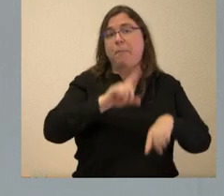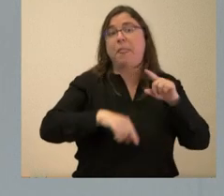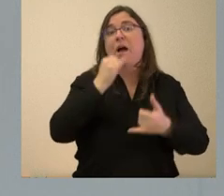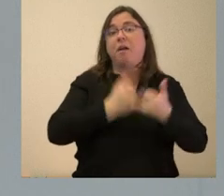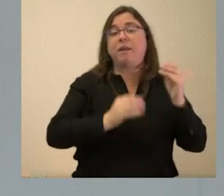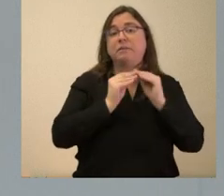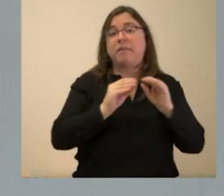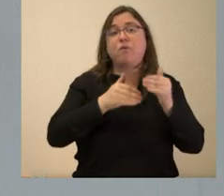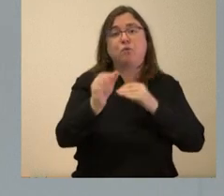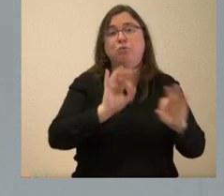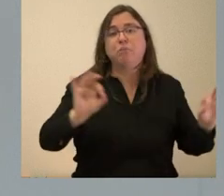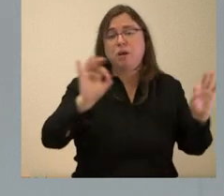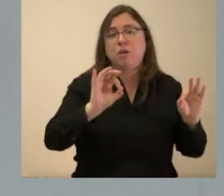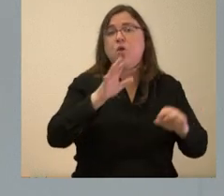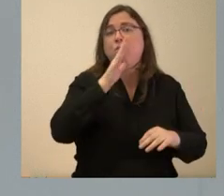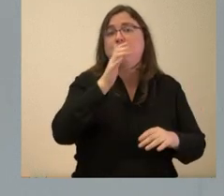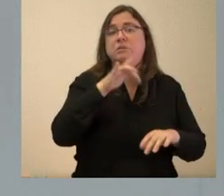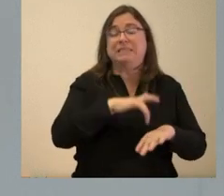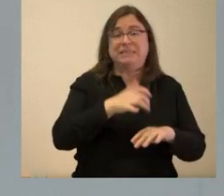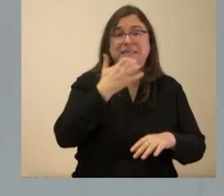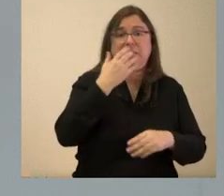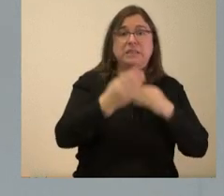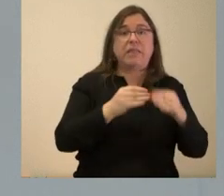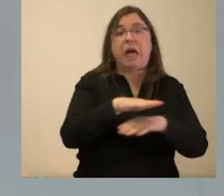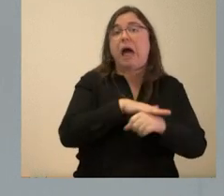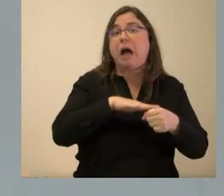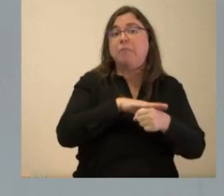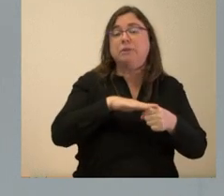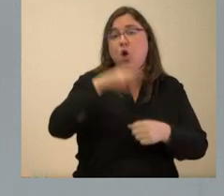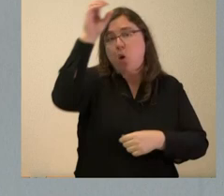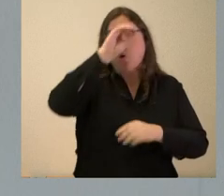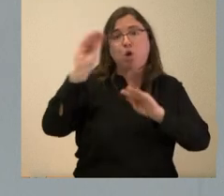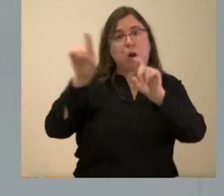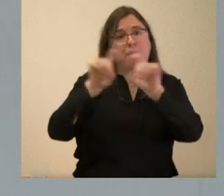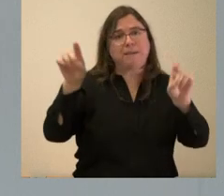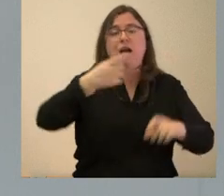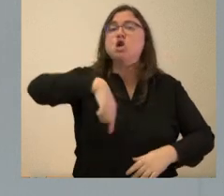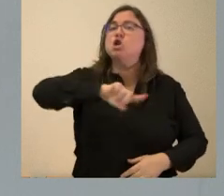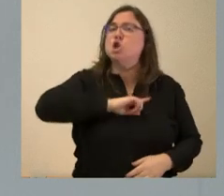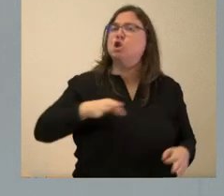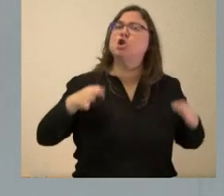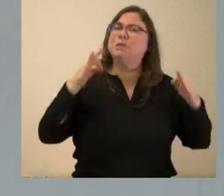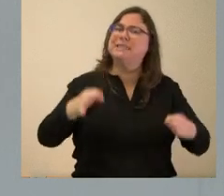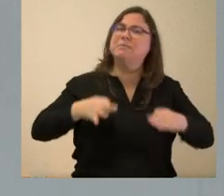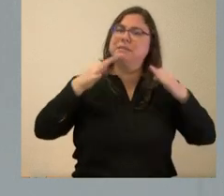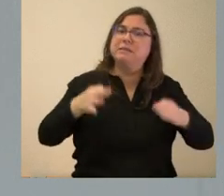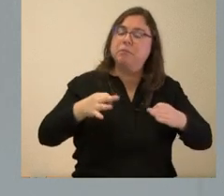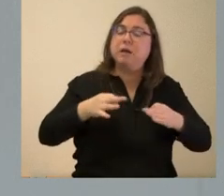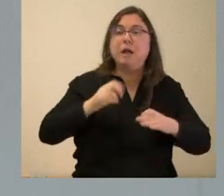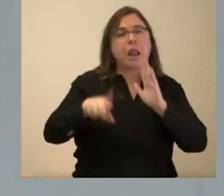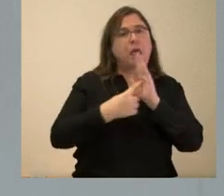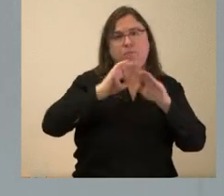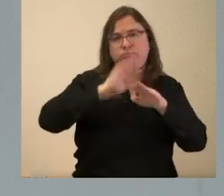realizar en el futuro y por tanto sobre lo que se vaya a hacer en este ámbito la opinión la tiene que dar la empresa porque nosotros siempre nos hemos inspirado en el cumplimiento de la